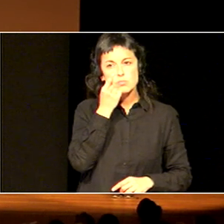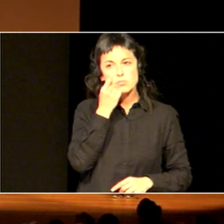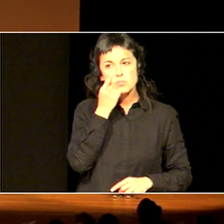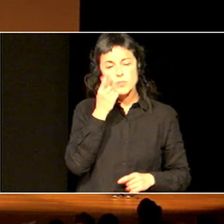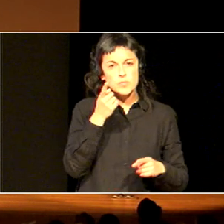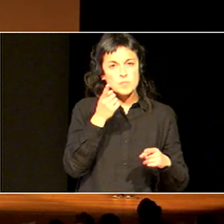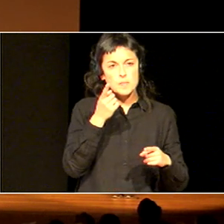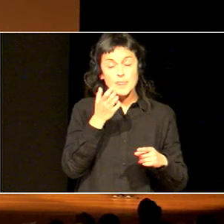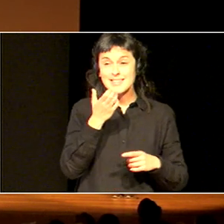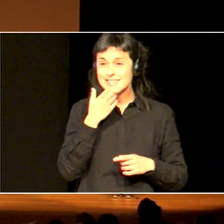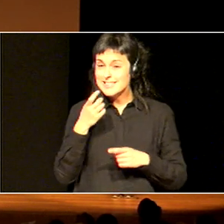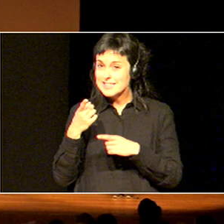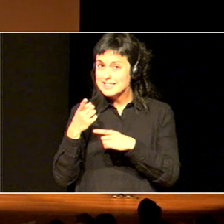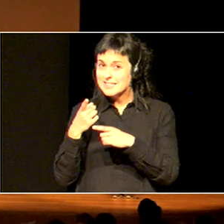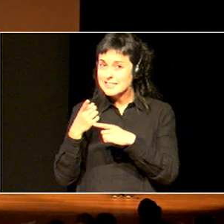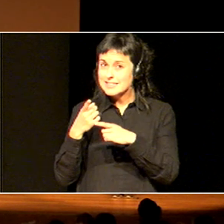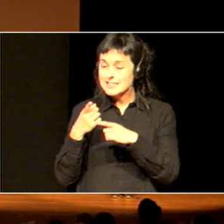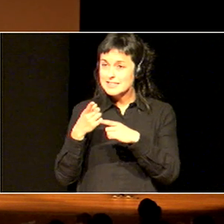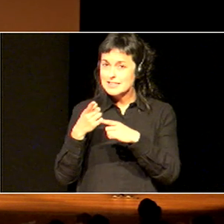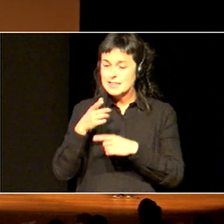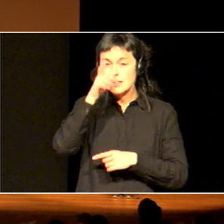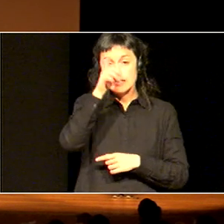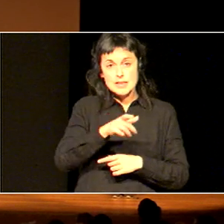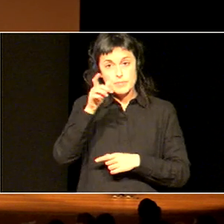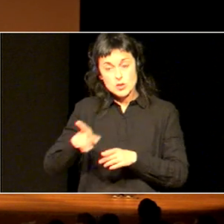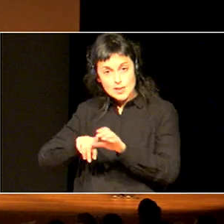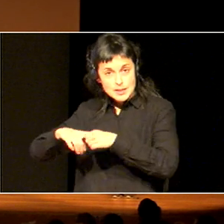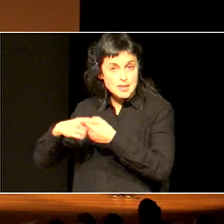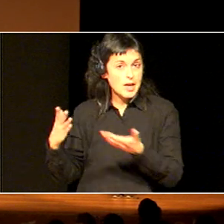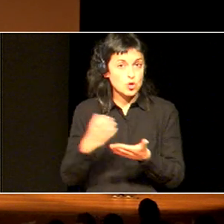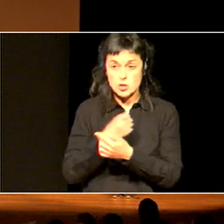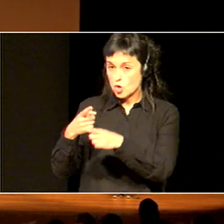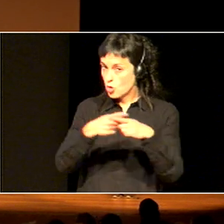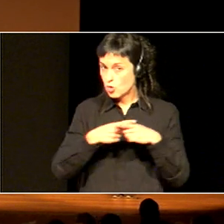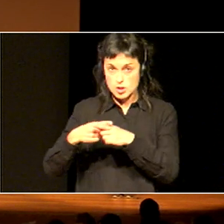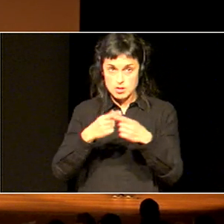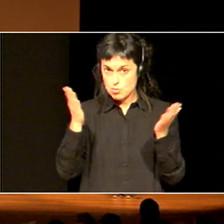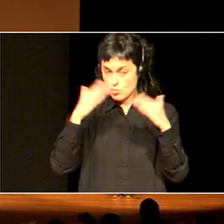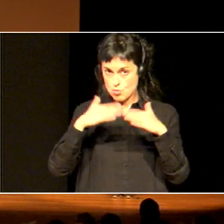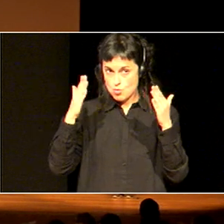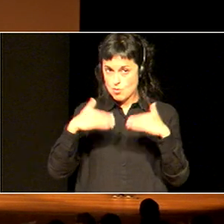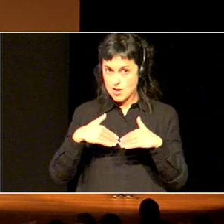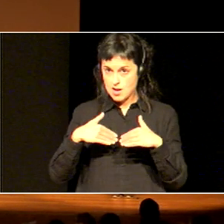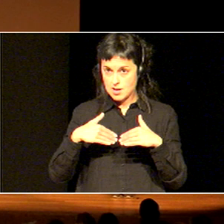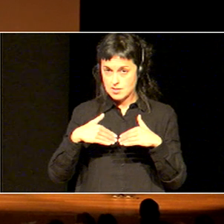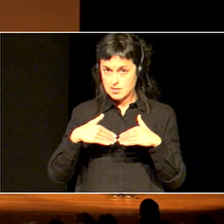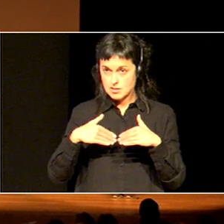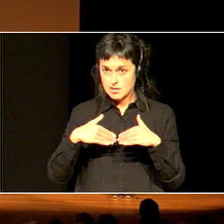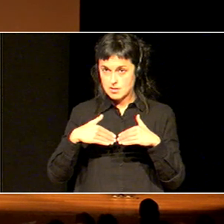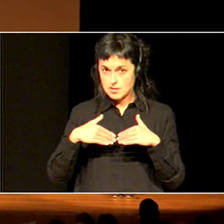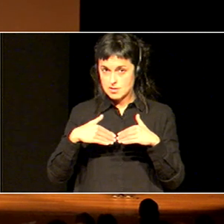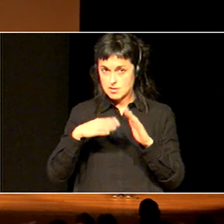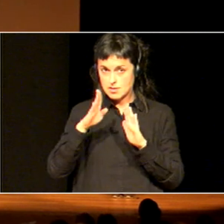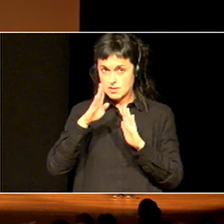koordinazioz, ez bat ematen, bueno, parte hartze duten jende guztiarekin, ba, programa, ez da, osatuz programa ikasle